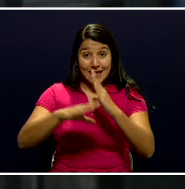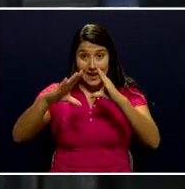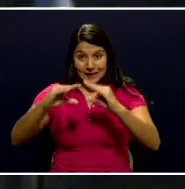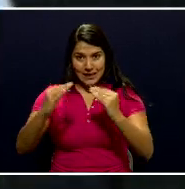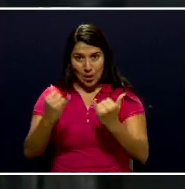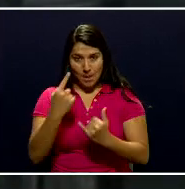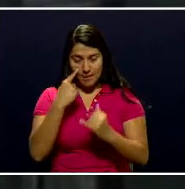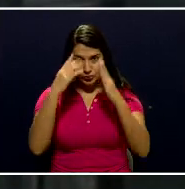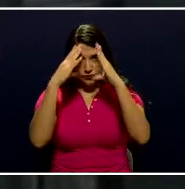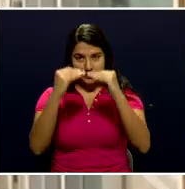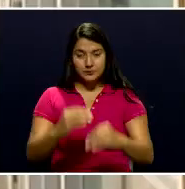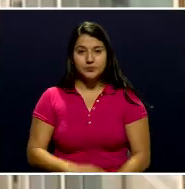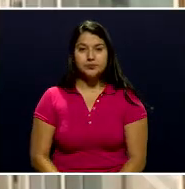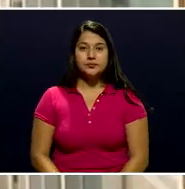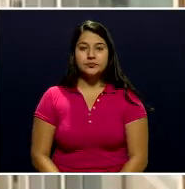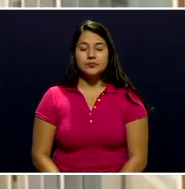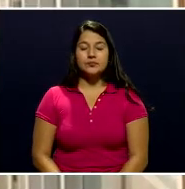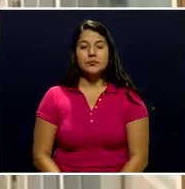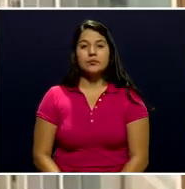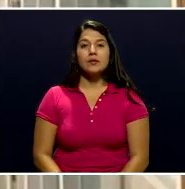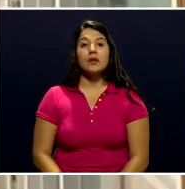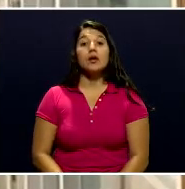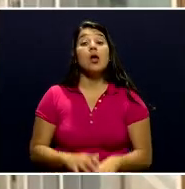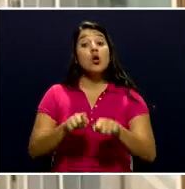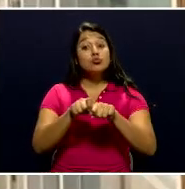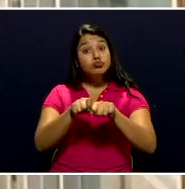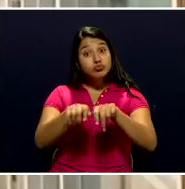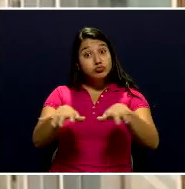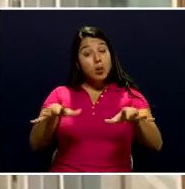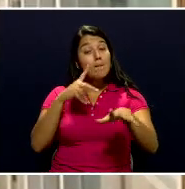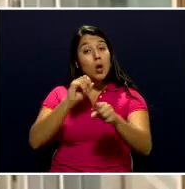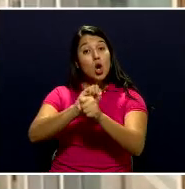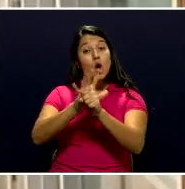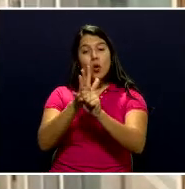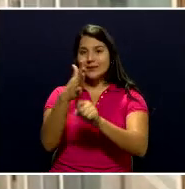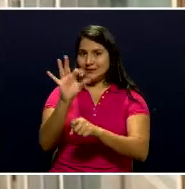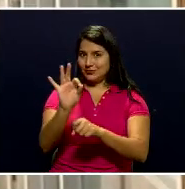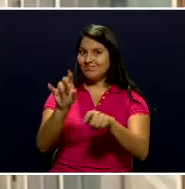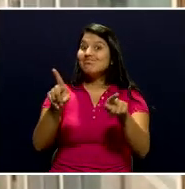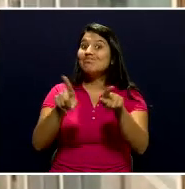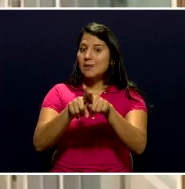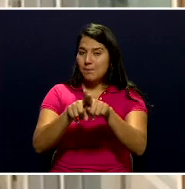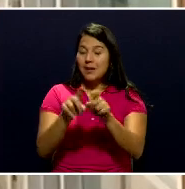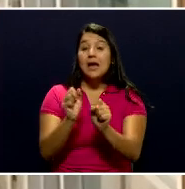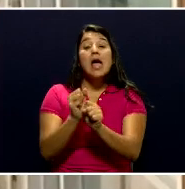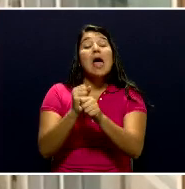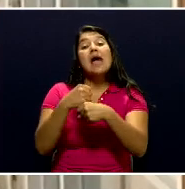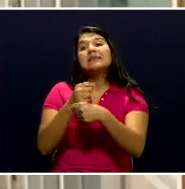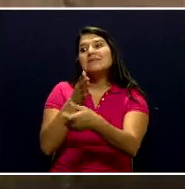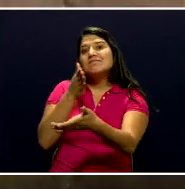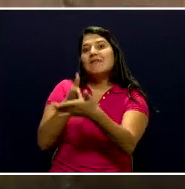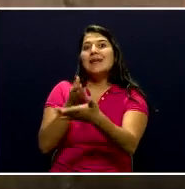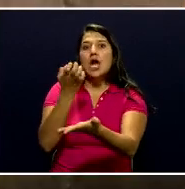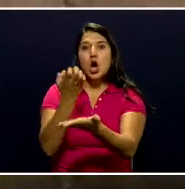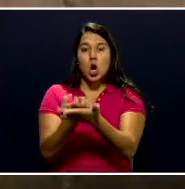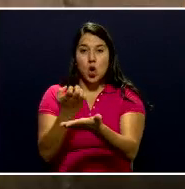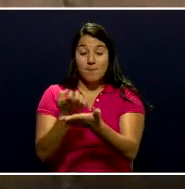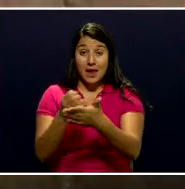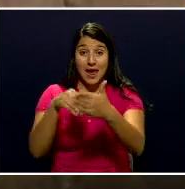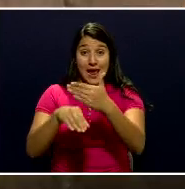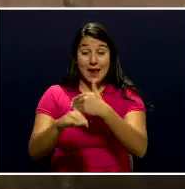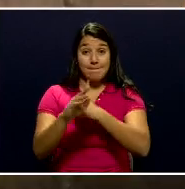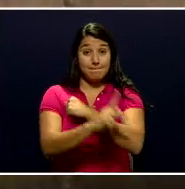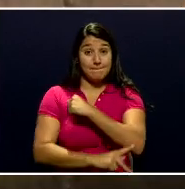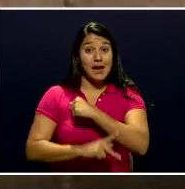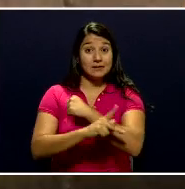la siguiente información. La pandemia por el COVID-19 también está generando repercusiones en la economía nacional que